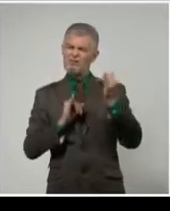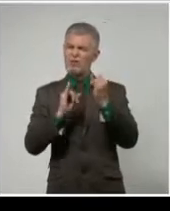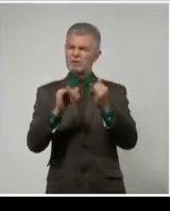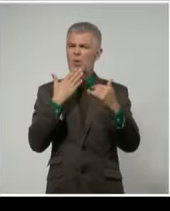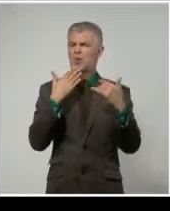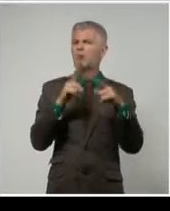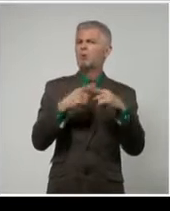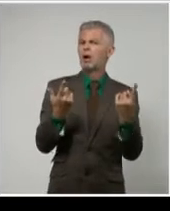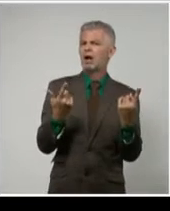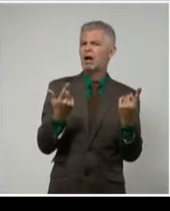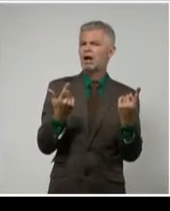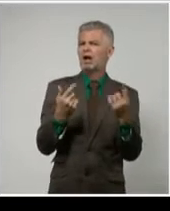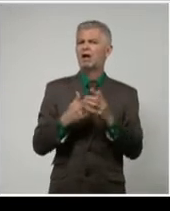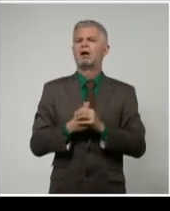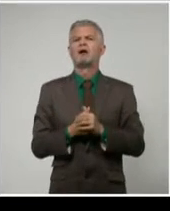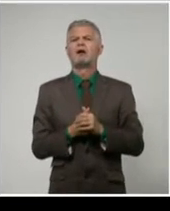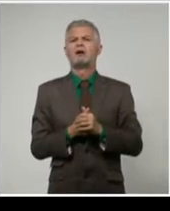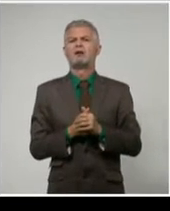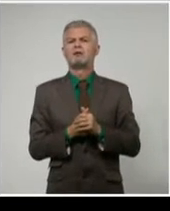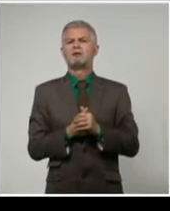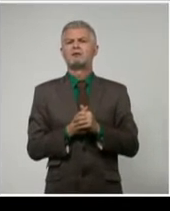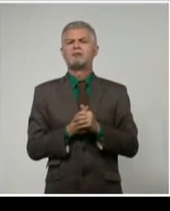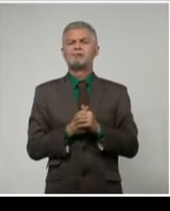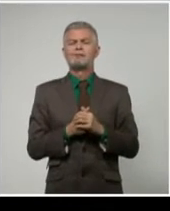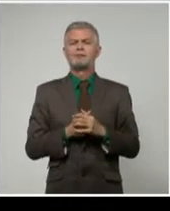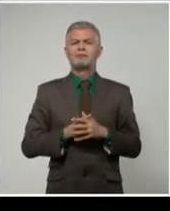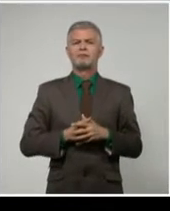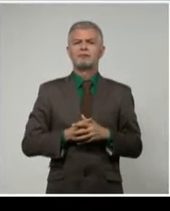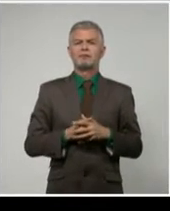The article published today by the